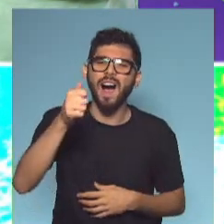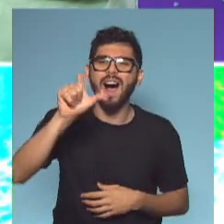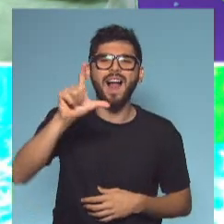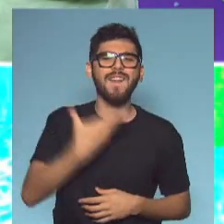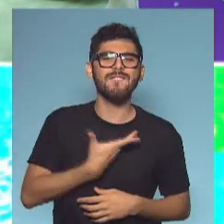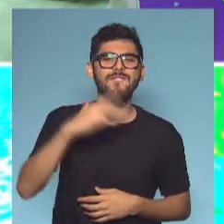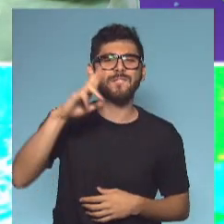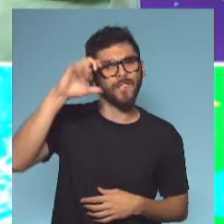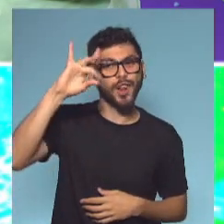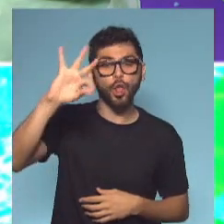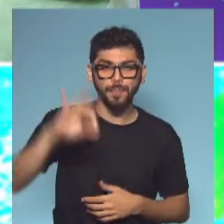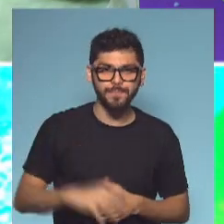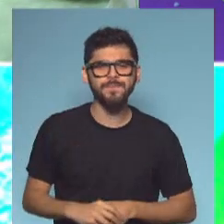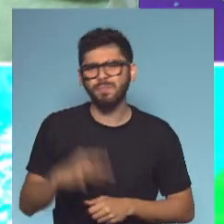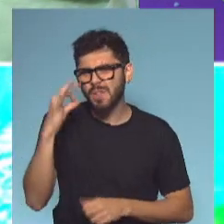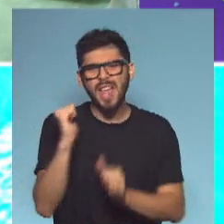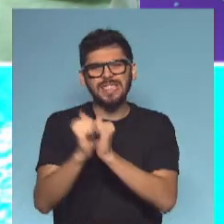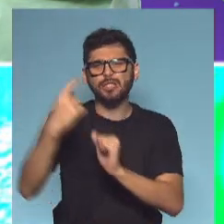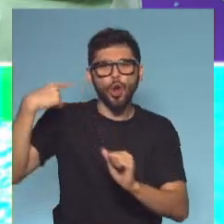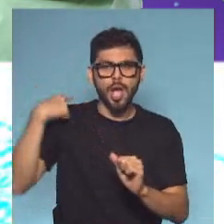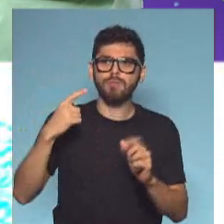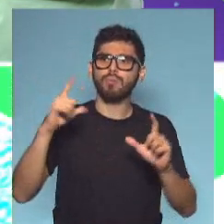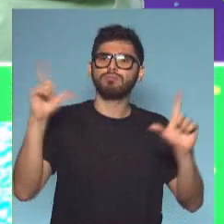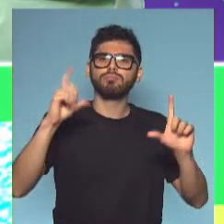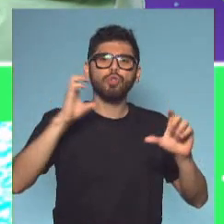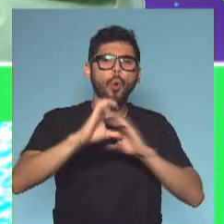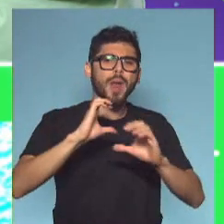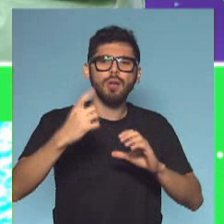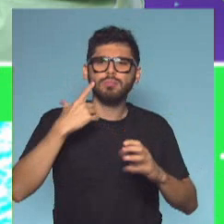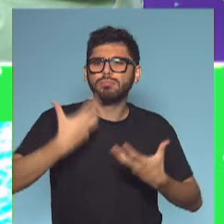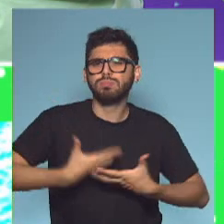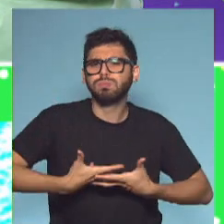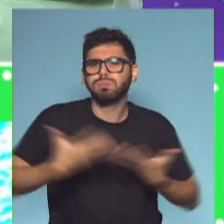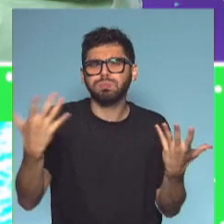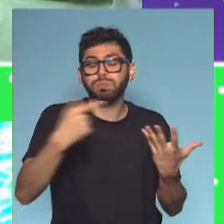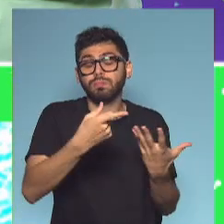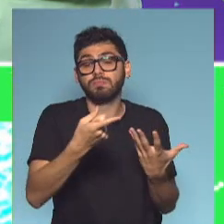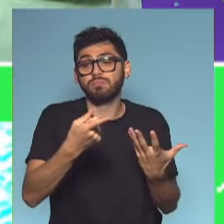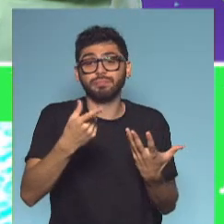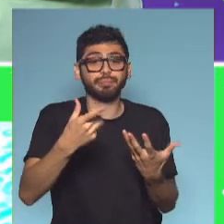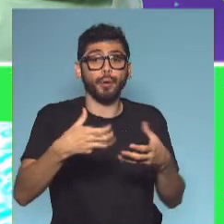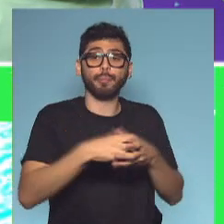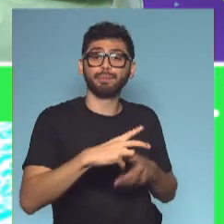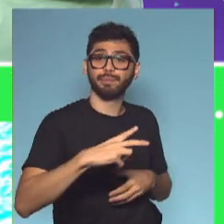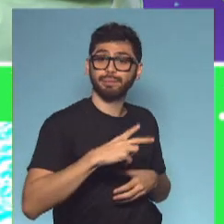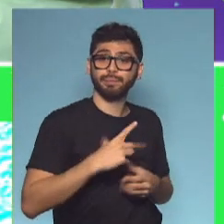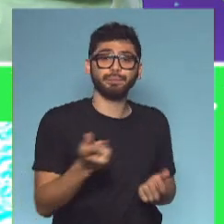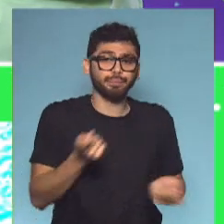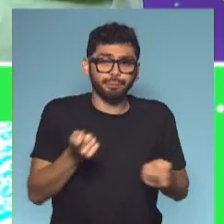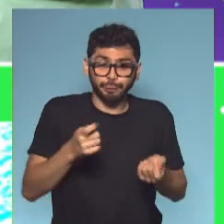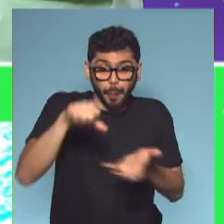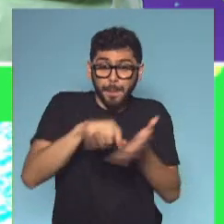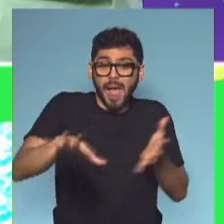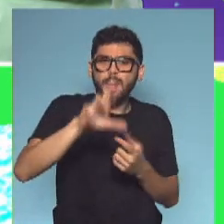sea, históricamente los medios de comunicación tradicionales de Colombia han sido cooptados por, digamos, esas élites que dirigen el país,